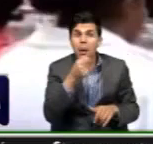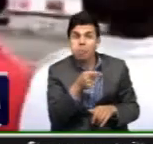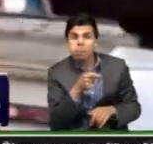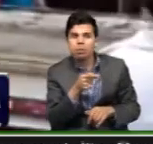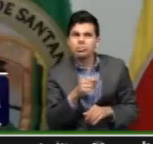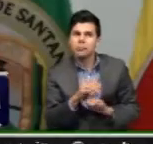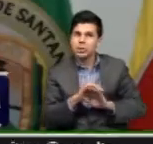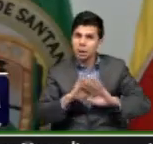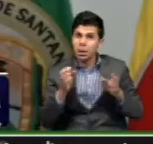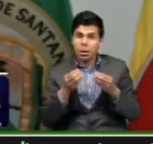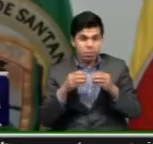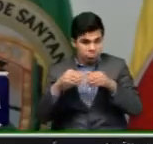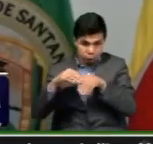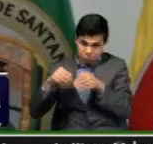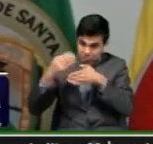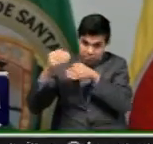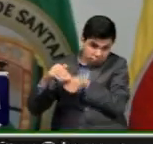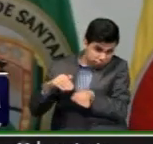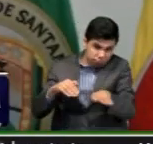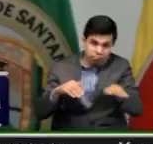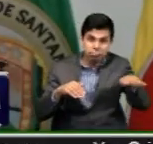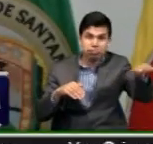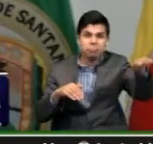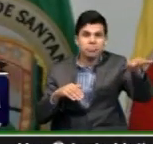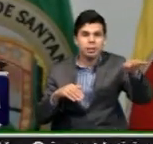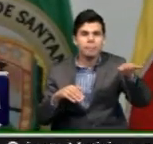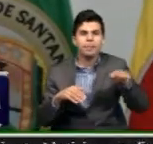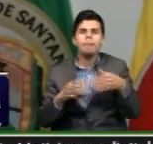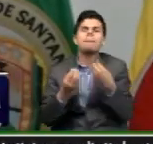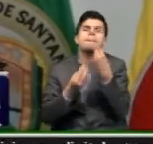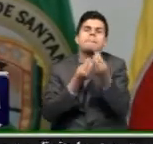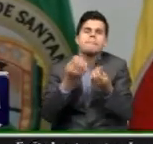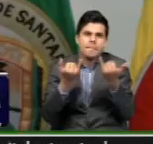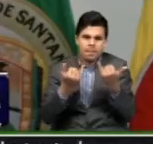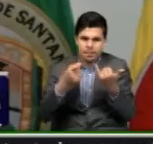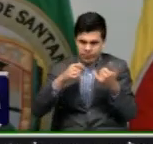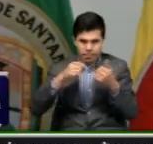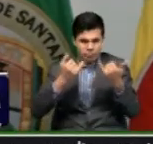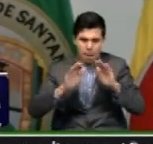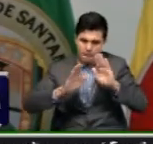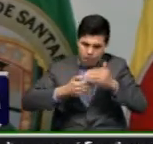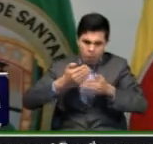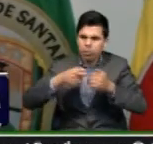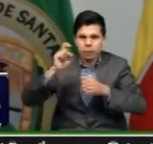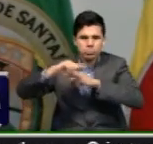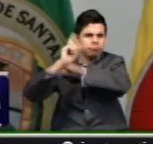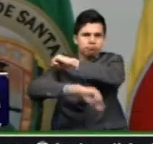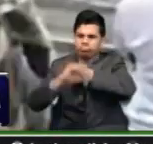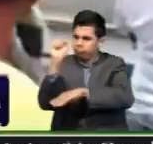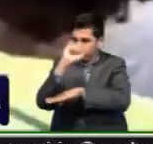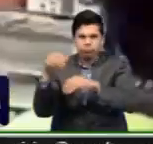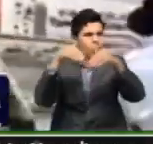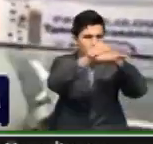una vez ya haya partido, pues ya el procedimiento debe culminar con la inmovilización de este